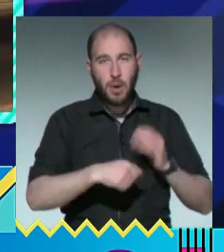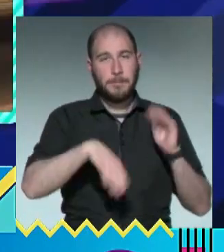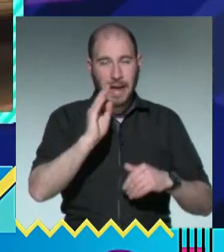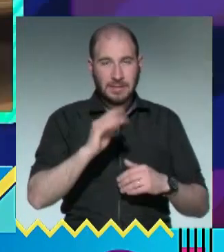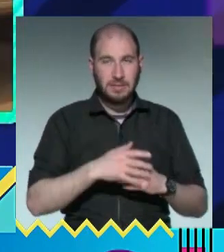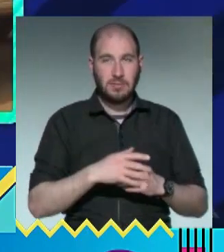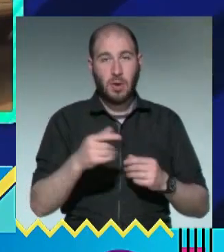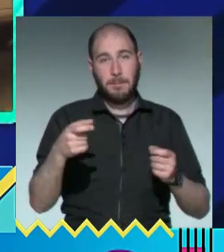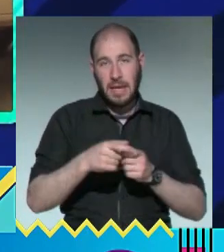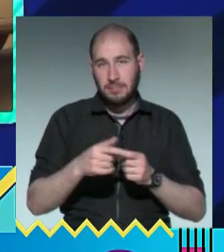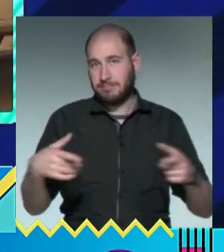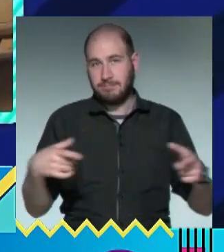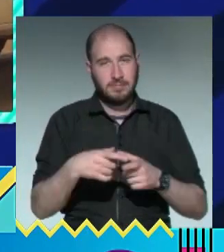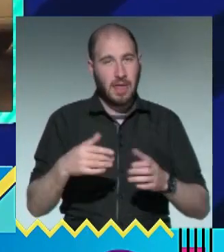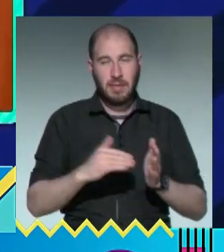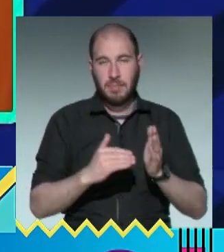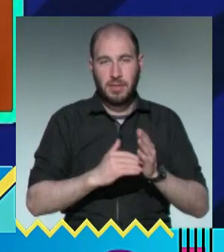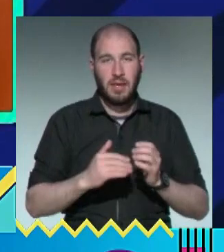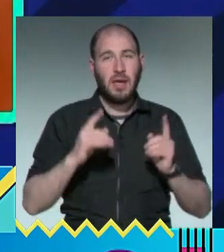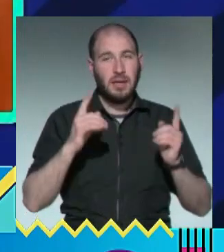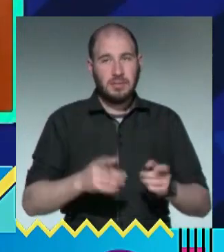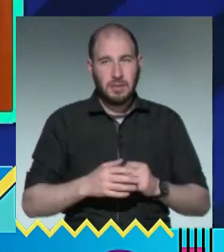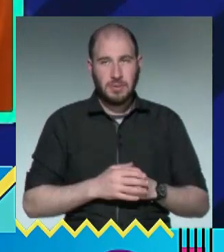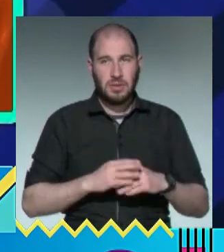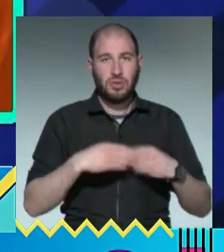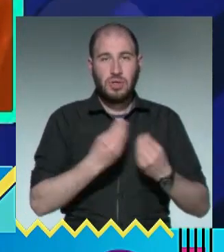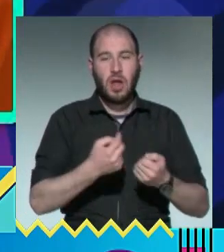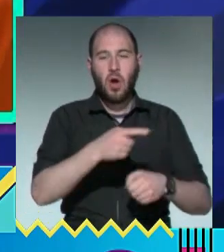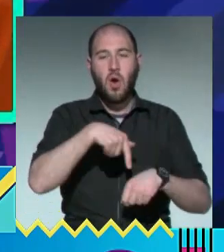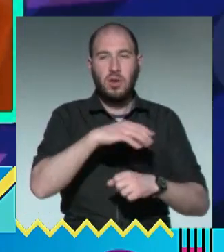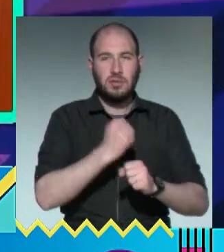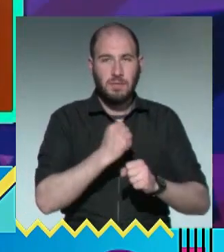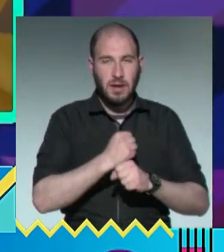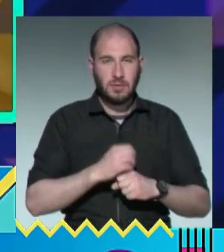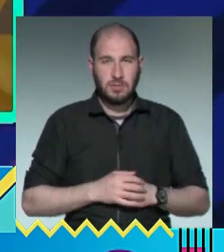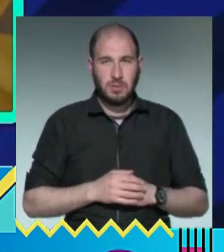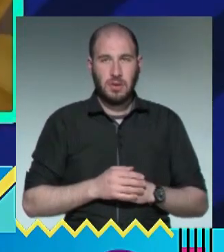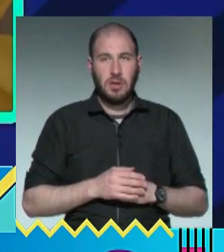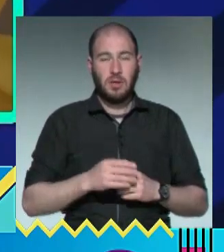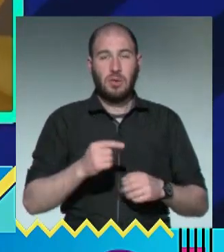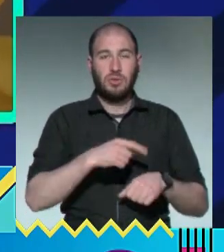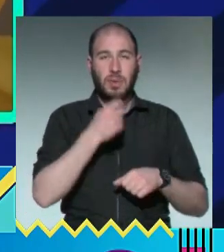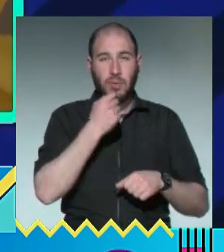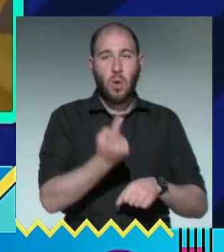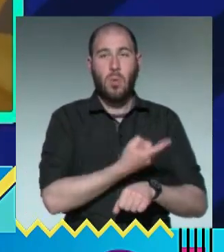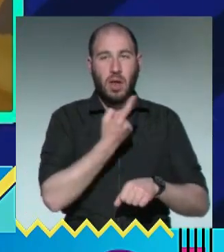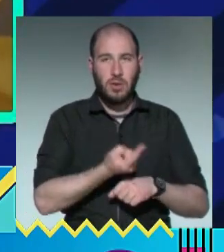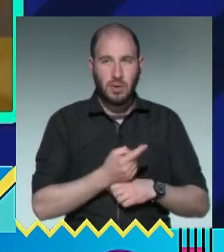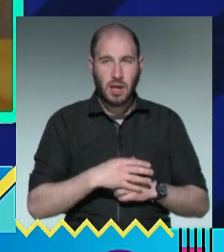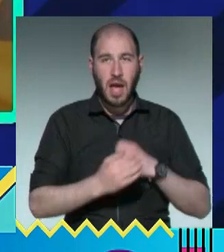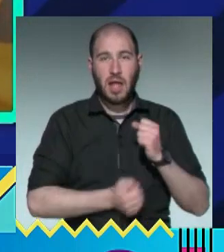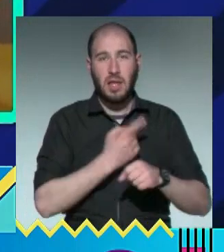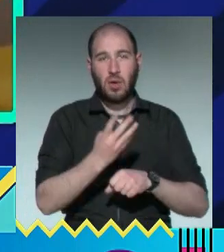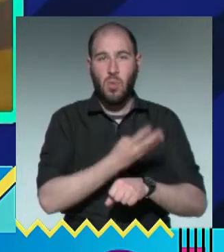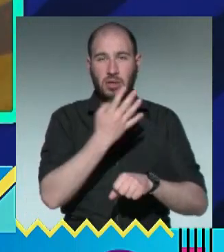que podemos conseguir menos. Eso también nos lleva a la cantidad de horas de trabajo. Podemos estar desde 1 hora a